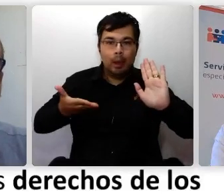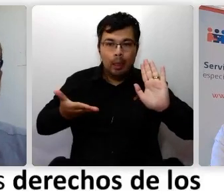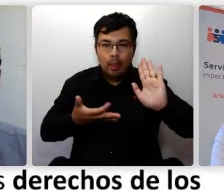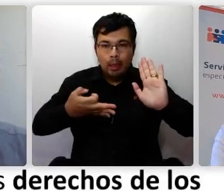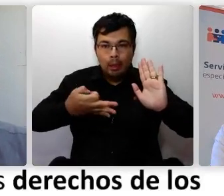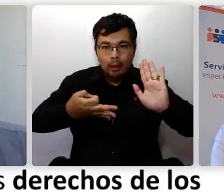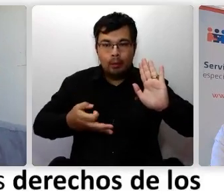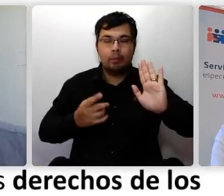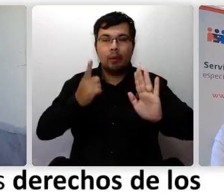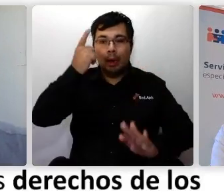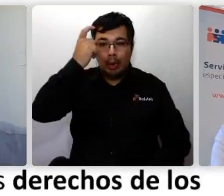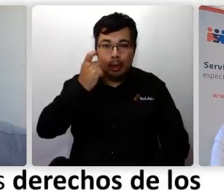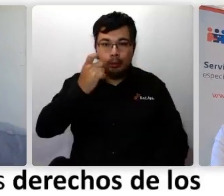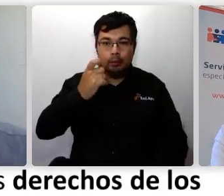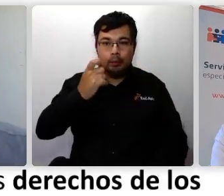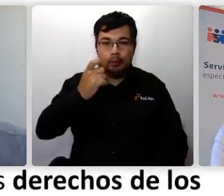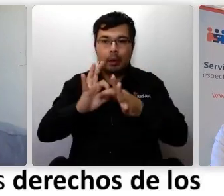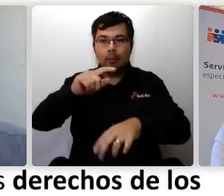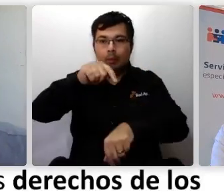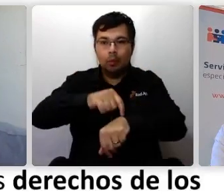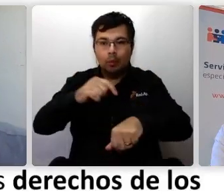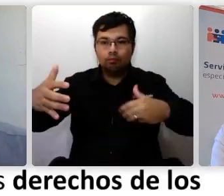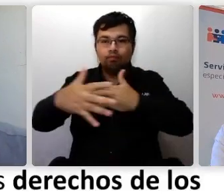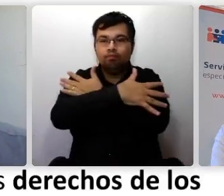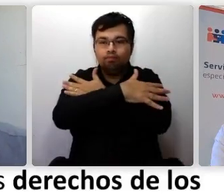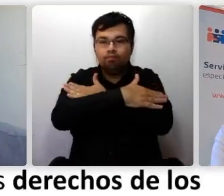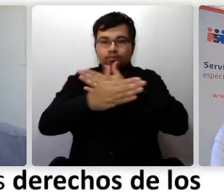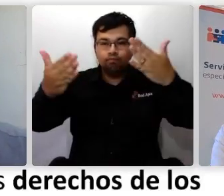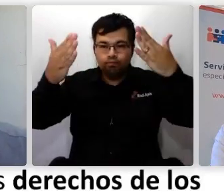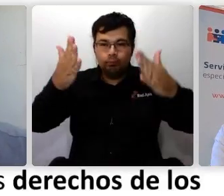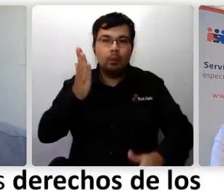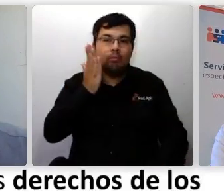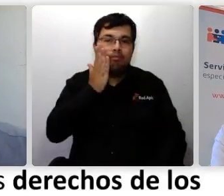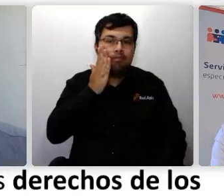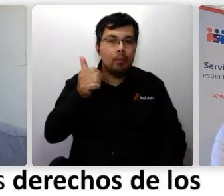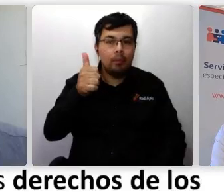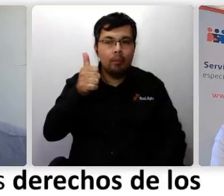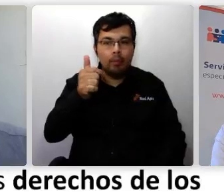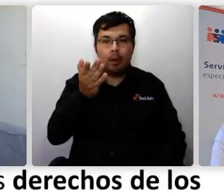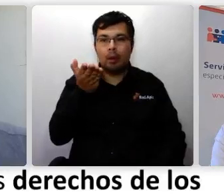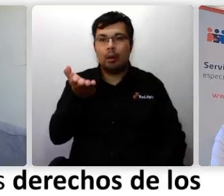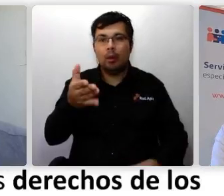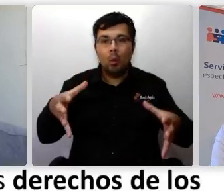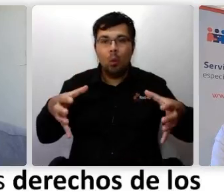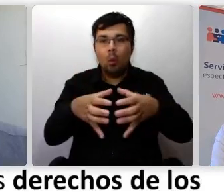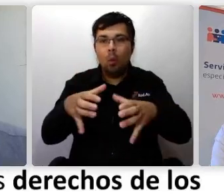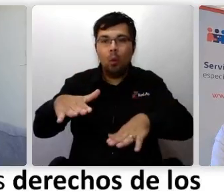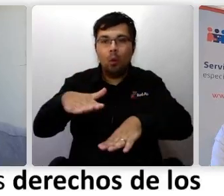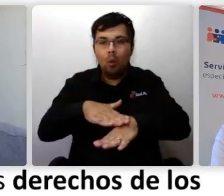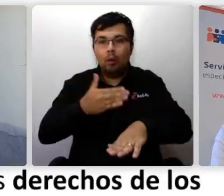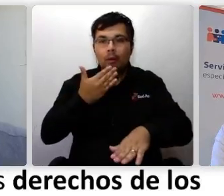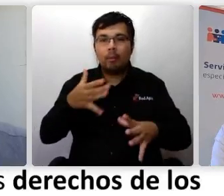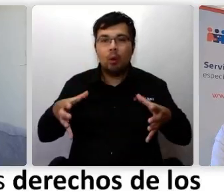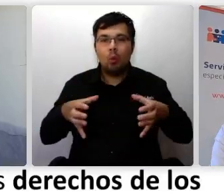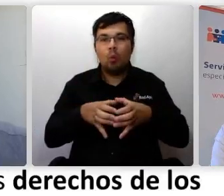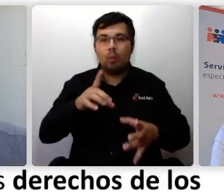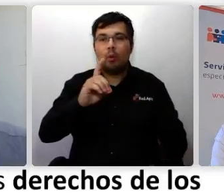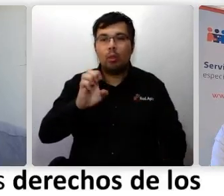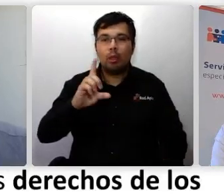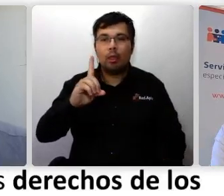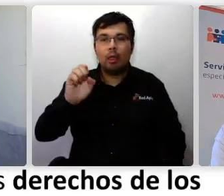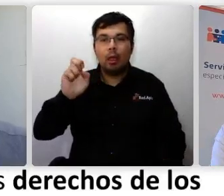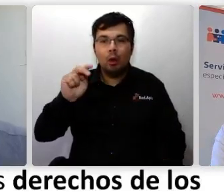abrazo. Gracias por tu tiempo, gracias por la exposición, por la buena onda, y a tu disposición y al equipo de DECON cuando gusten, para finalmente, nuevamente,